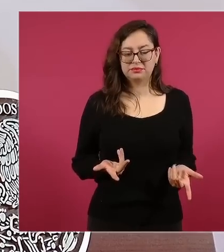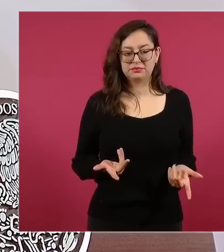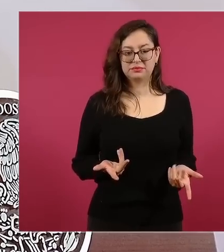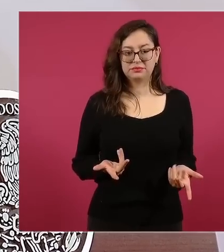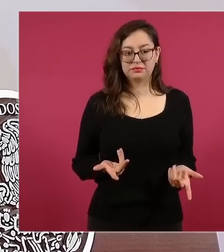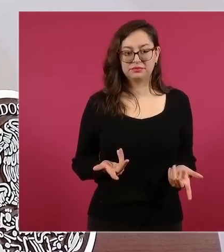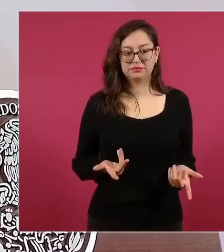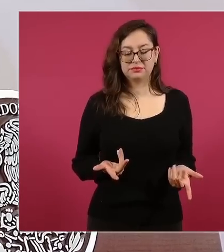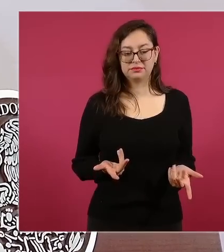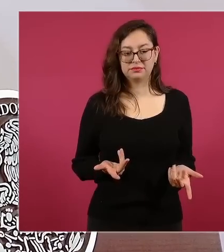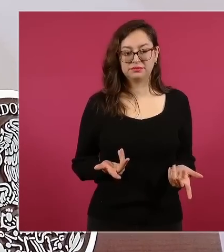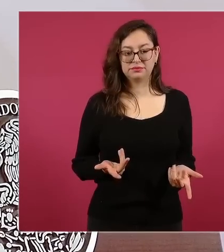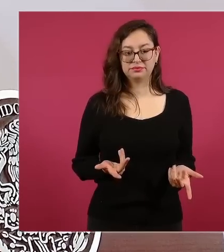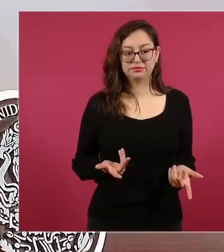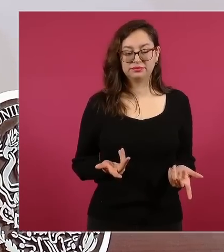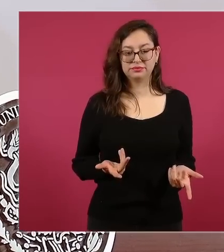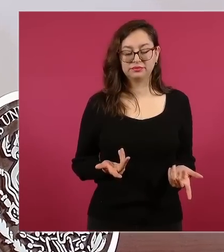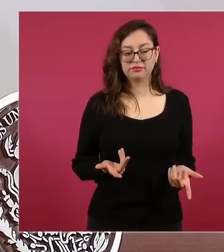luego engañan